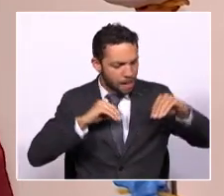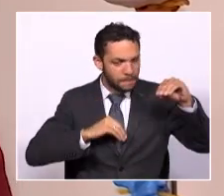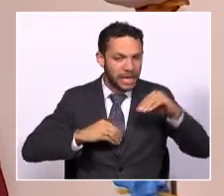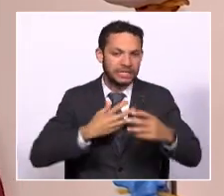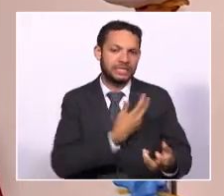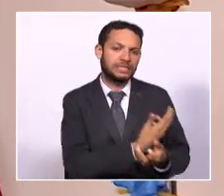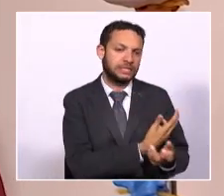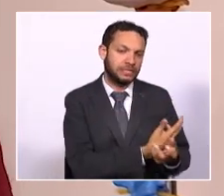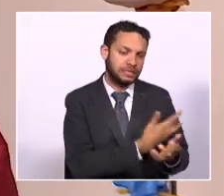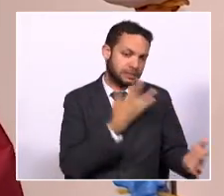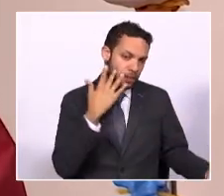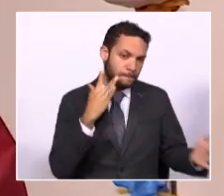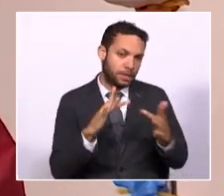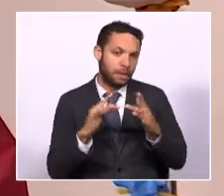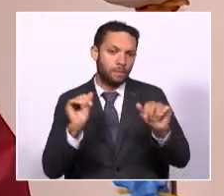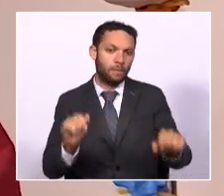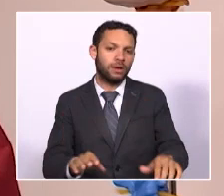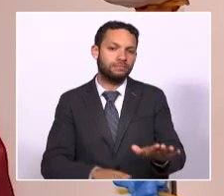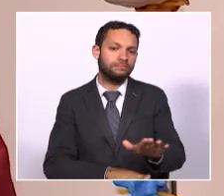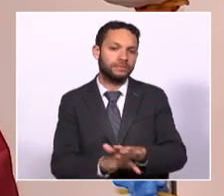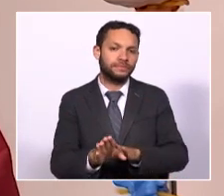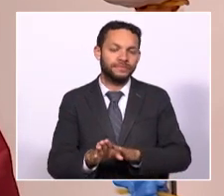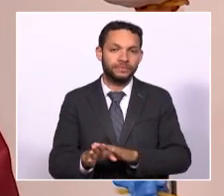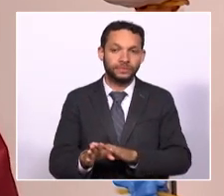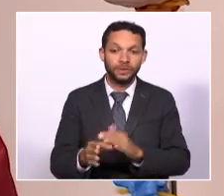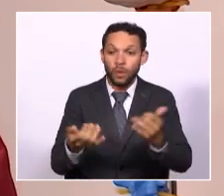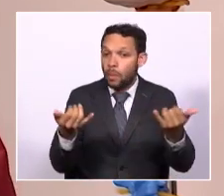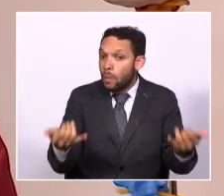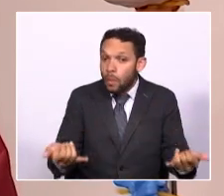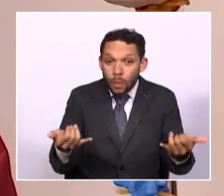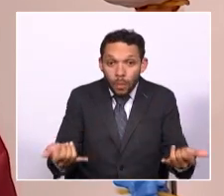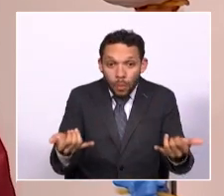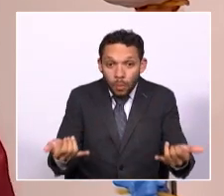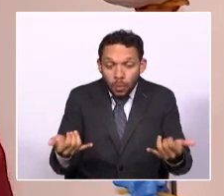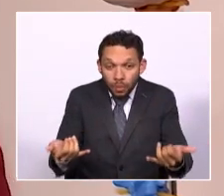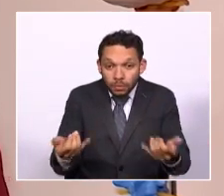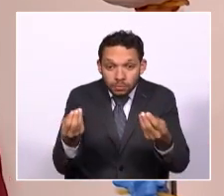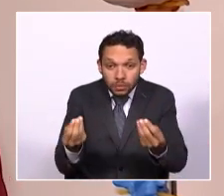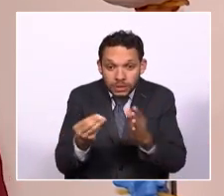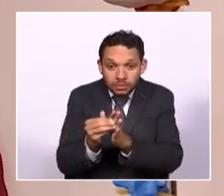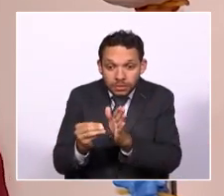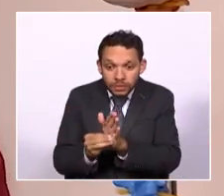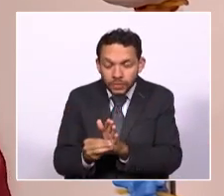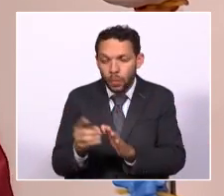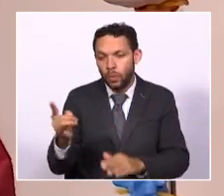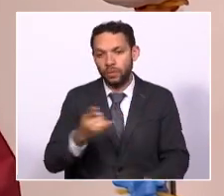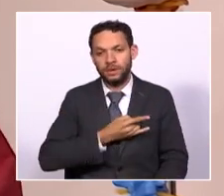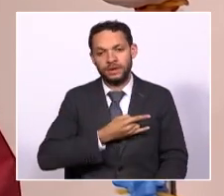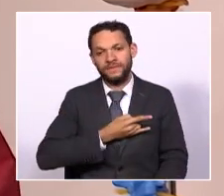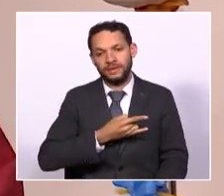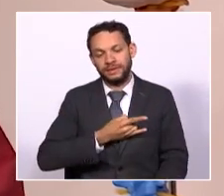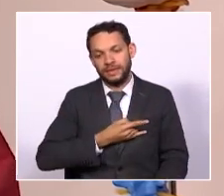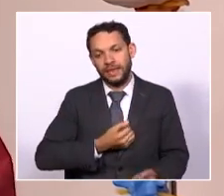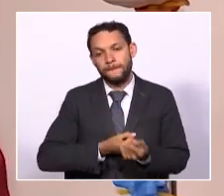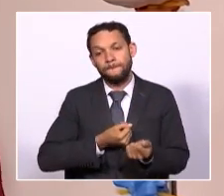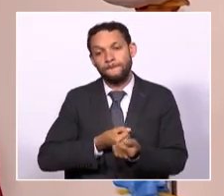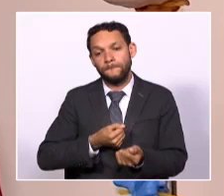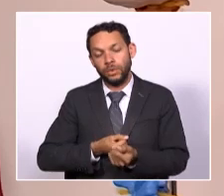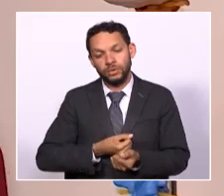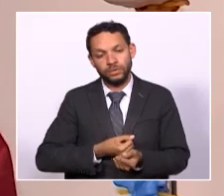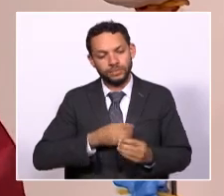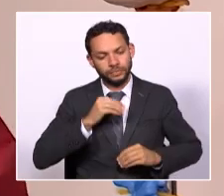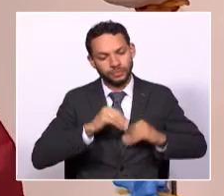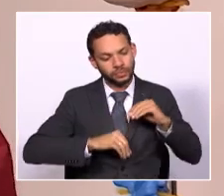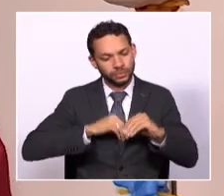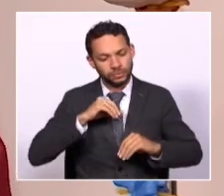científico al proceso de la quiropraxia. Al día de hoy, cantidad de universidades en el mundo respaldan la quiropraxia como un proceso, una medicina